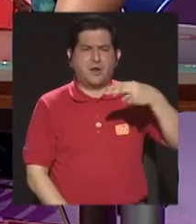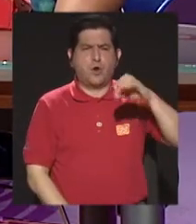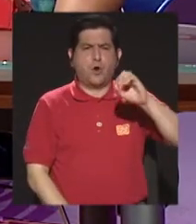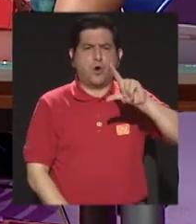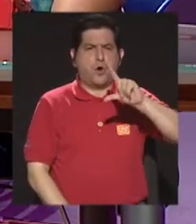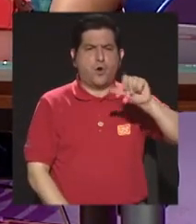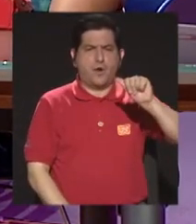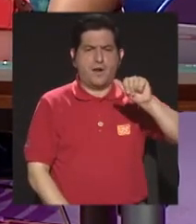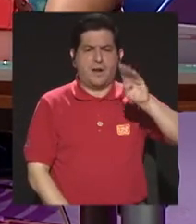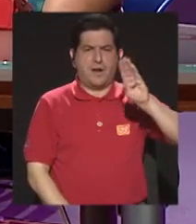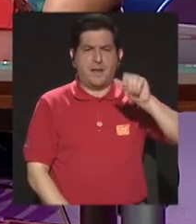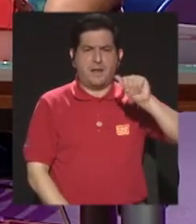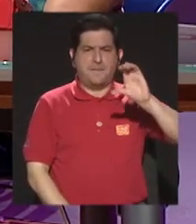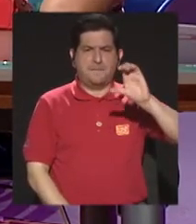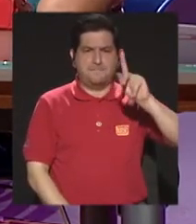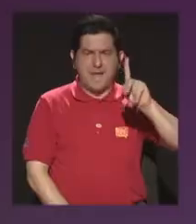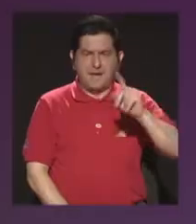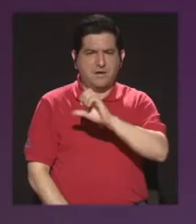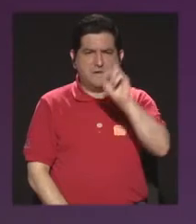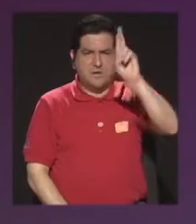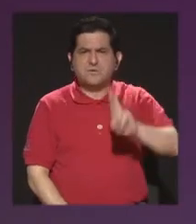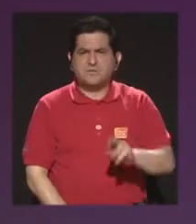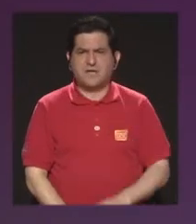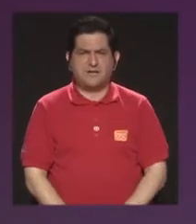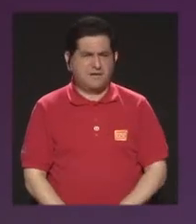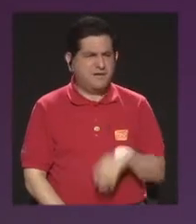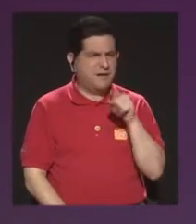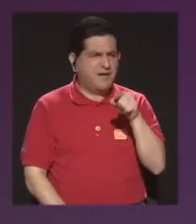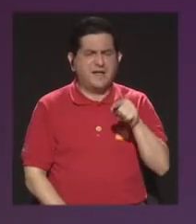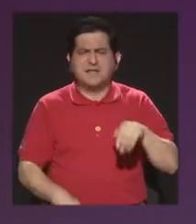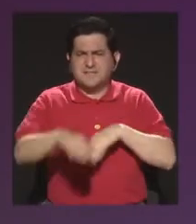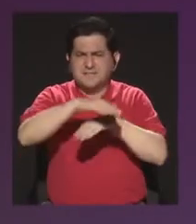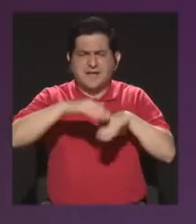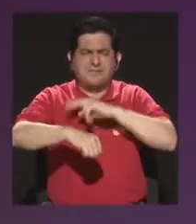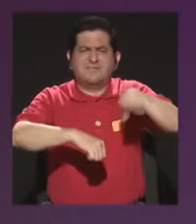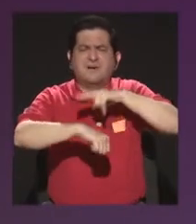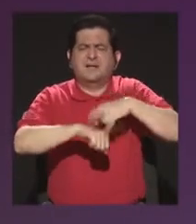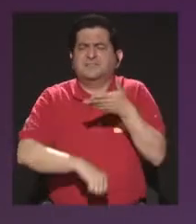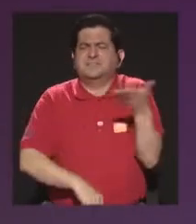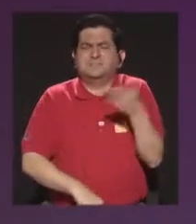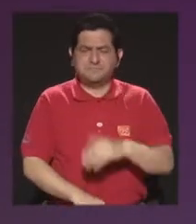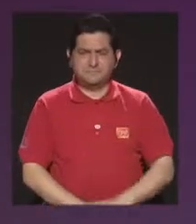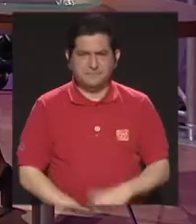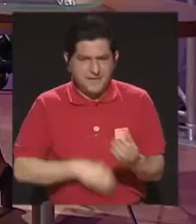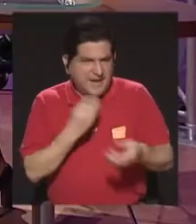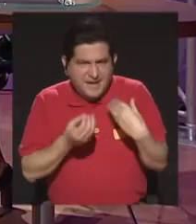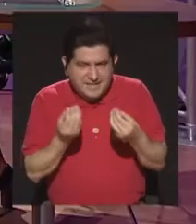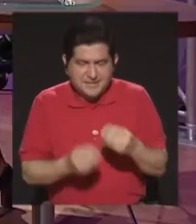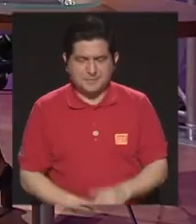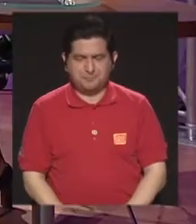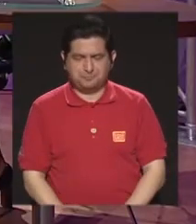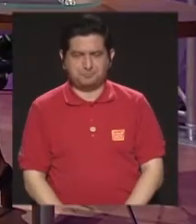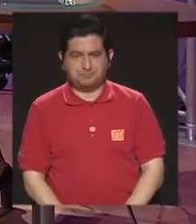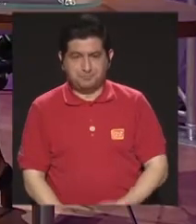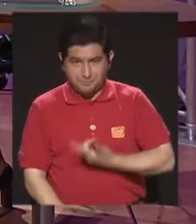Rica? ¿En qué consiste la plataforma nacional? ¿Qué hace? Peras del